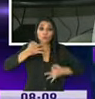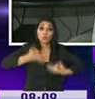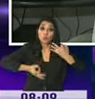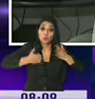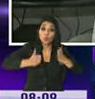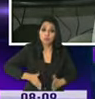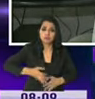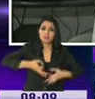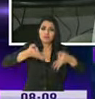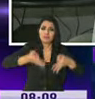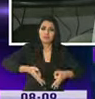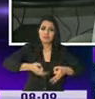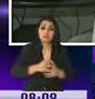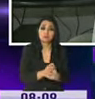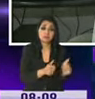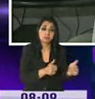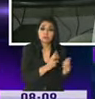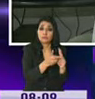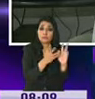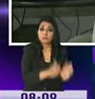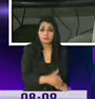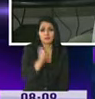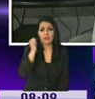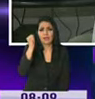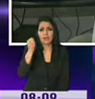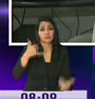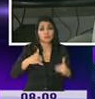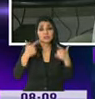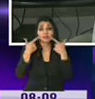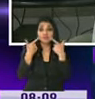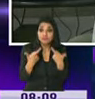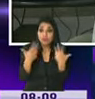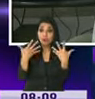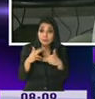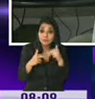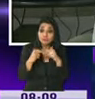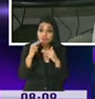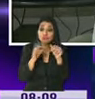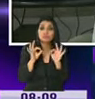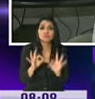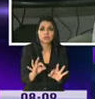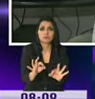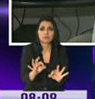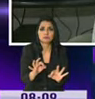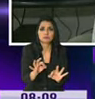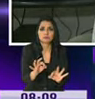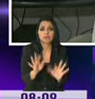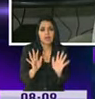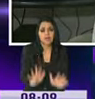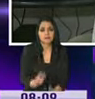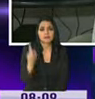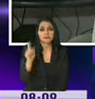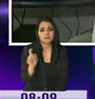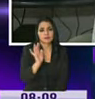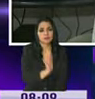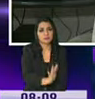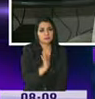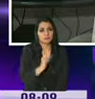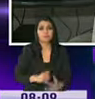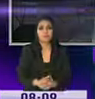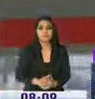los vecinos están en su mismo derecho de seguir vigilantes que las obras se construyan de acuerdo a las necesidades de la ciudad.